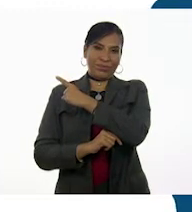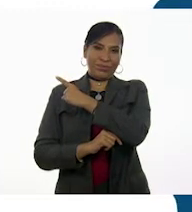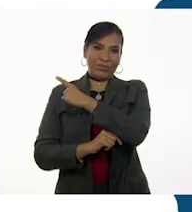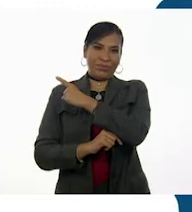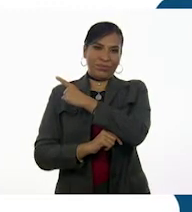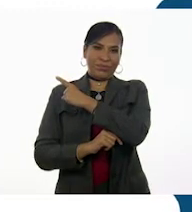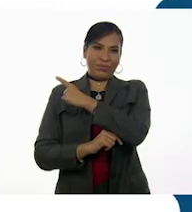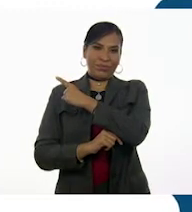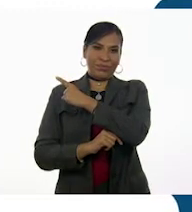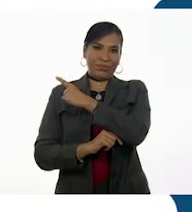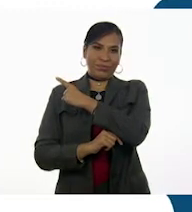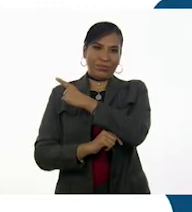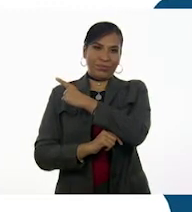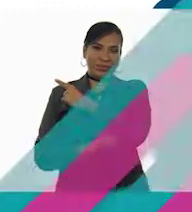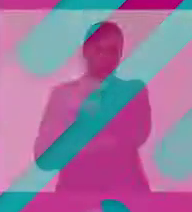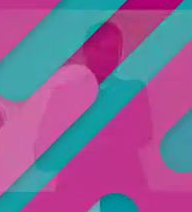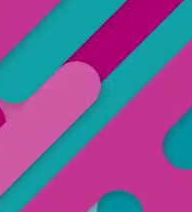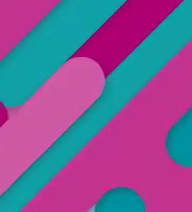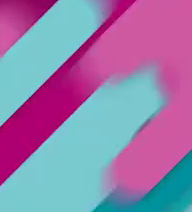.mx